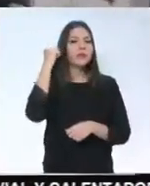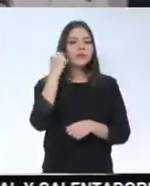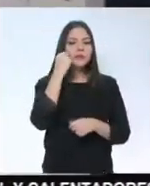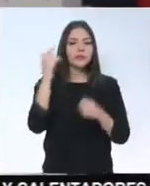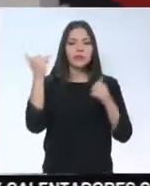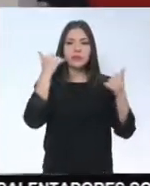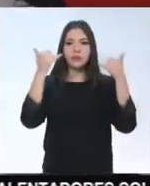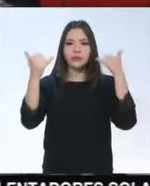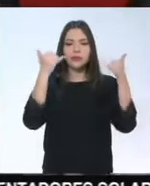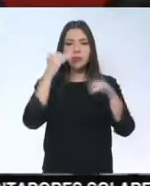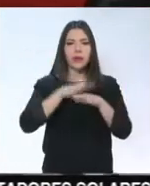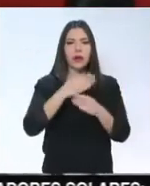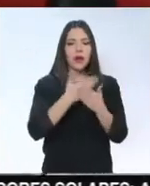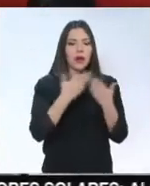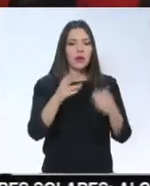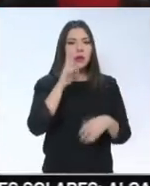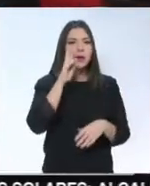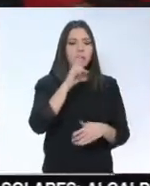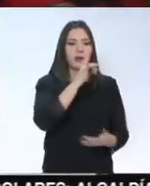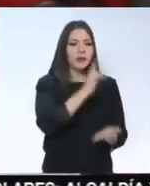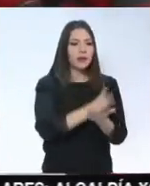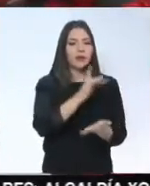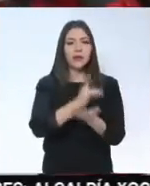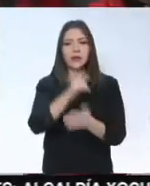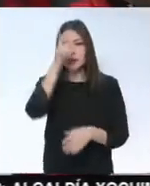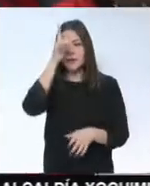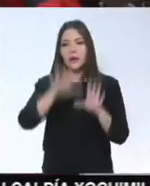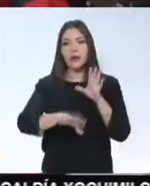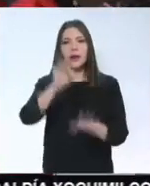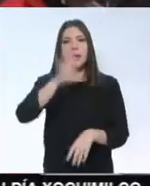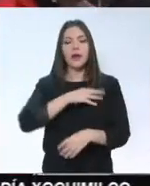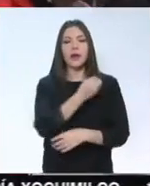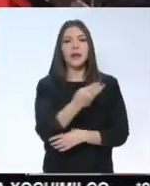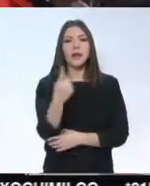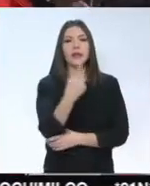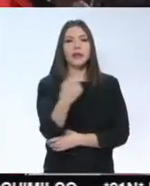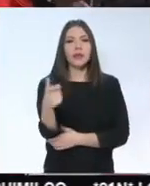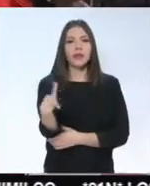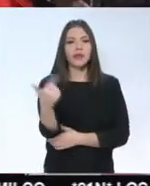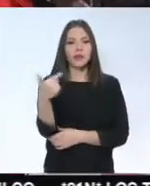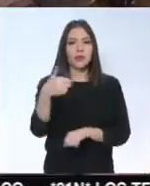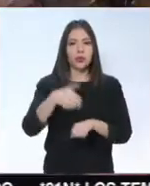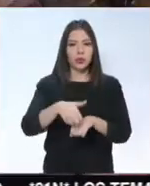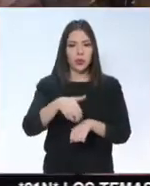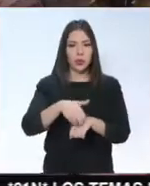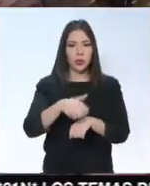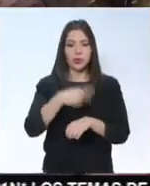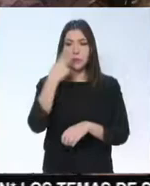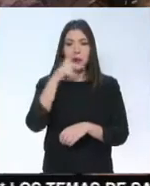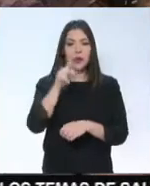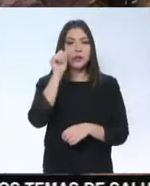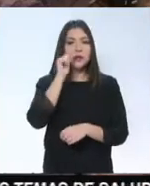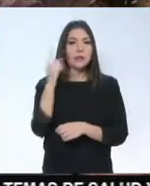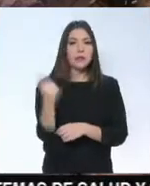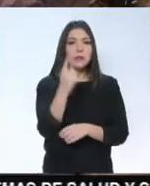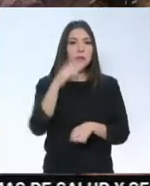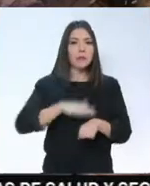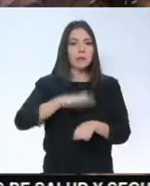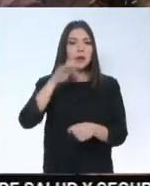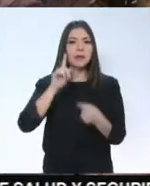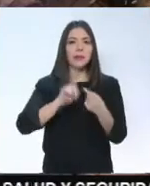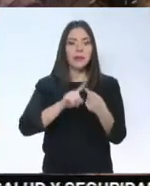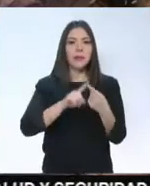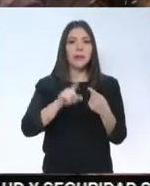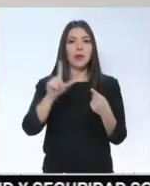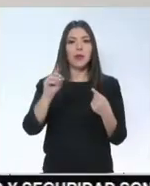Actualmente hemos encontrado 112 números, pero vimos que el 072 era el más recurrente después de Locatel, por lo cual se nos hizo natural